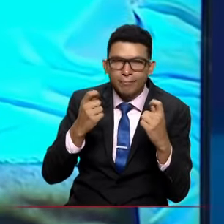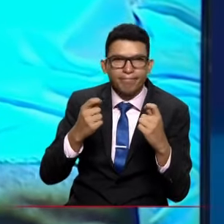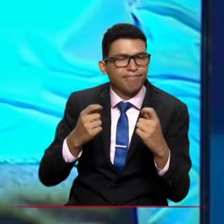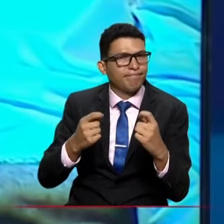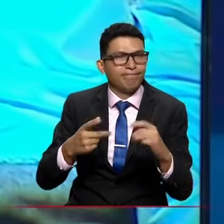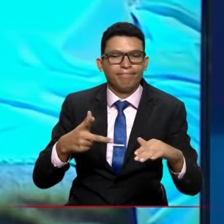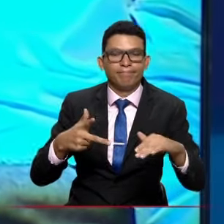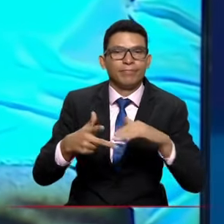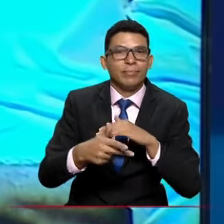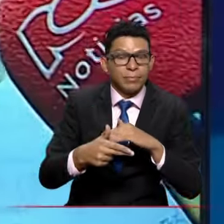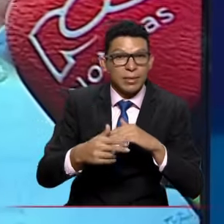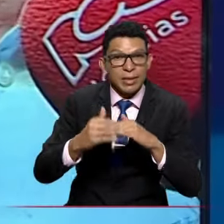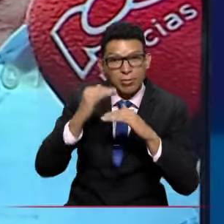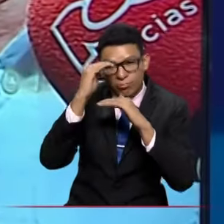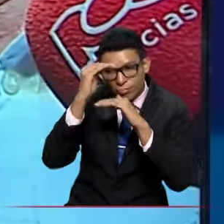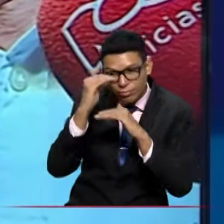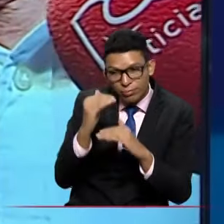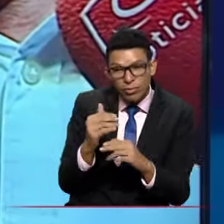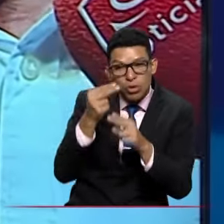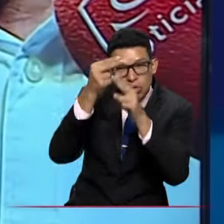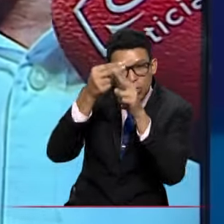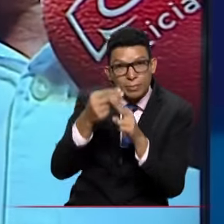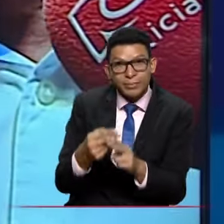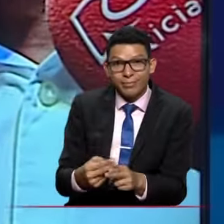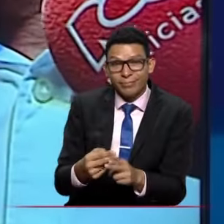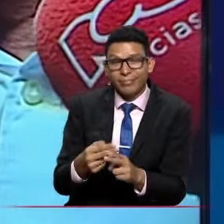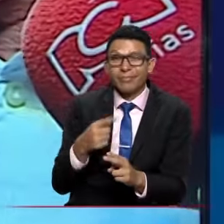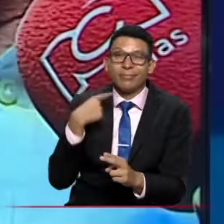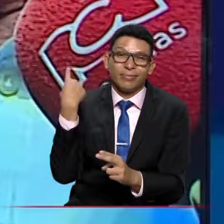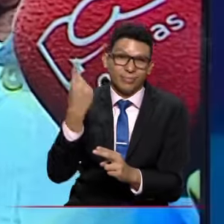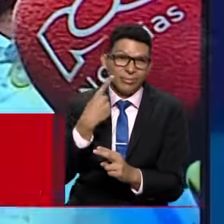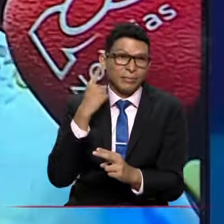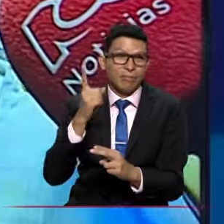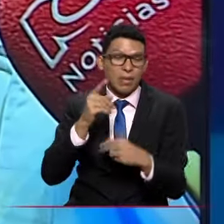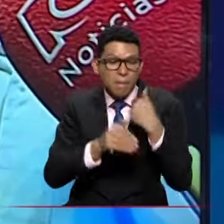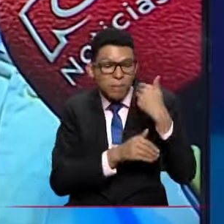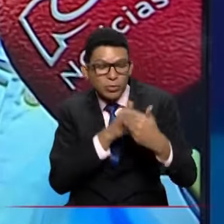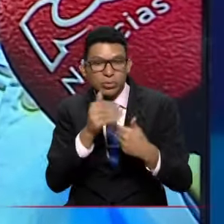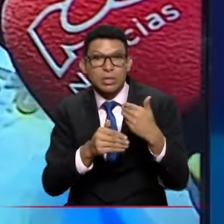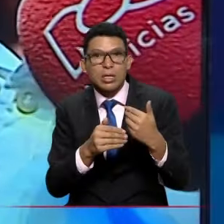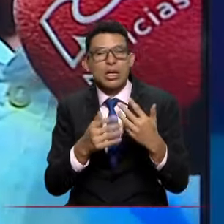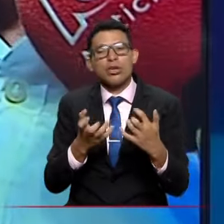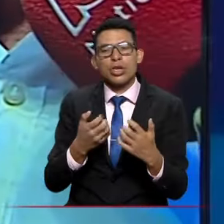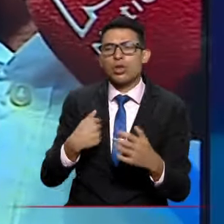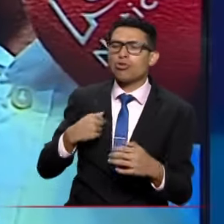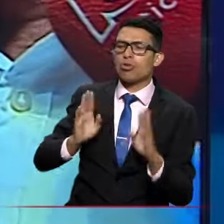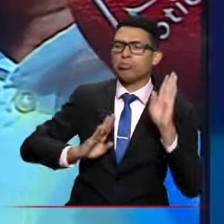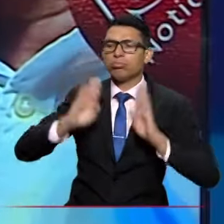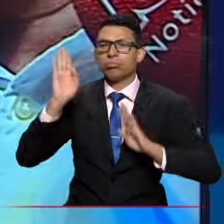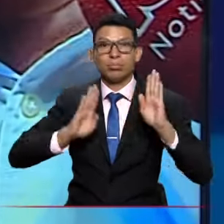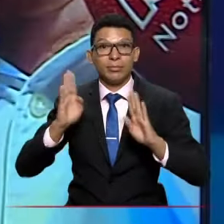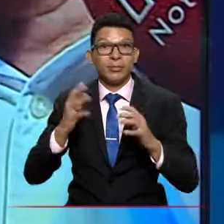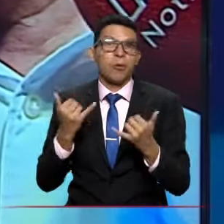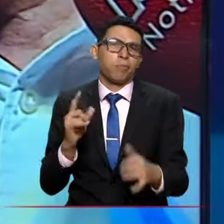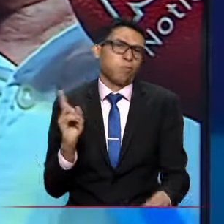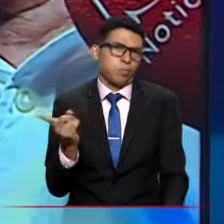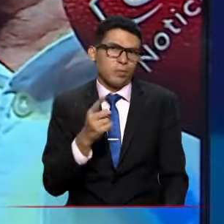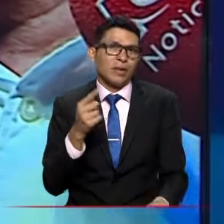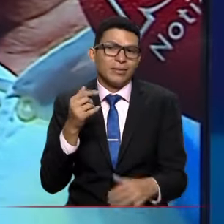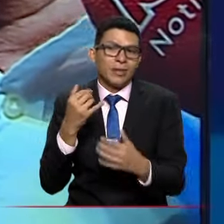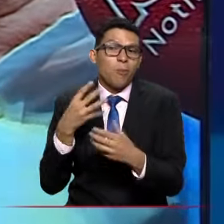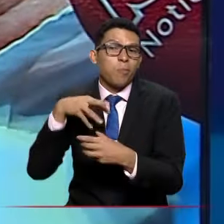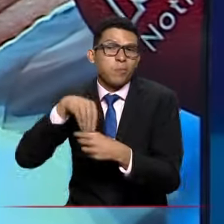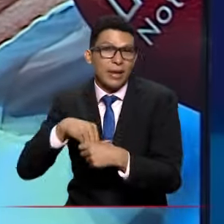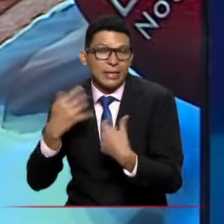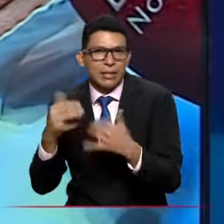de conformar la lista al Senado, pues como suele ocurrir en estos procesos, habrá candidatos como los actuales senadores que